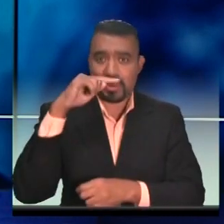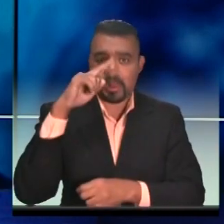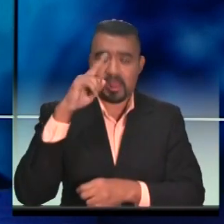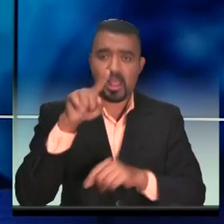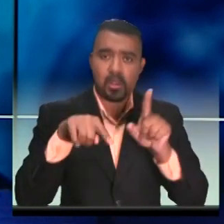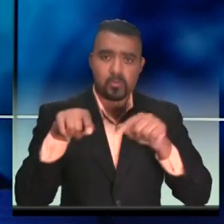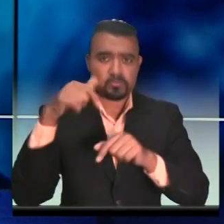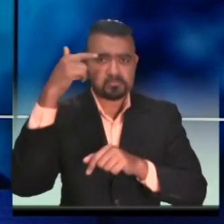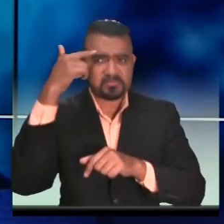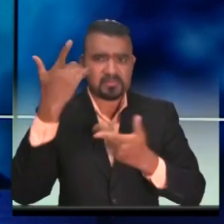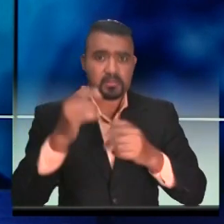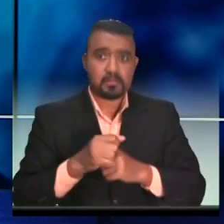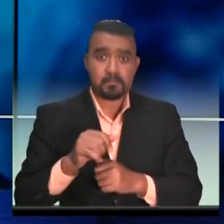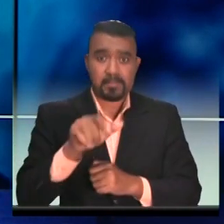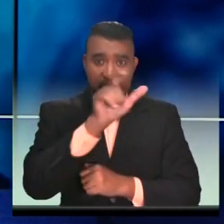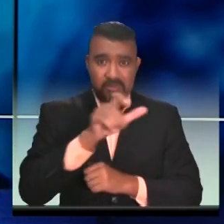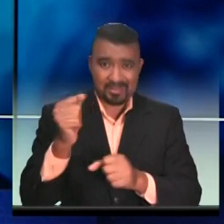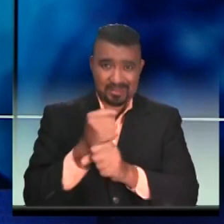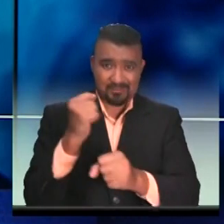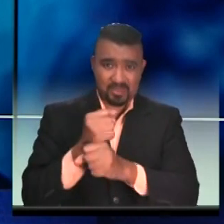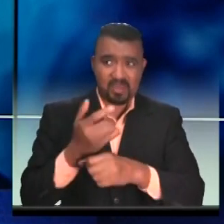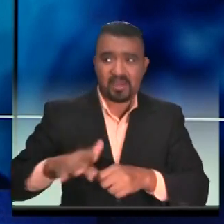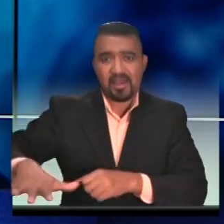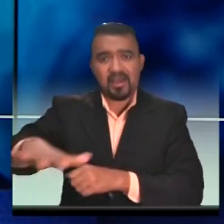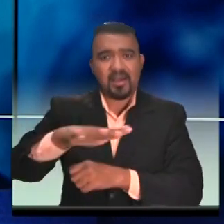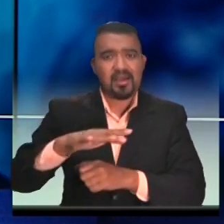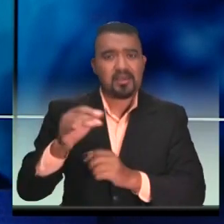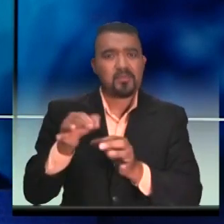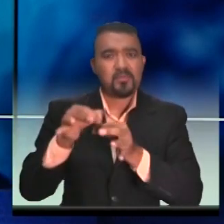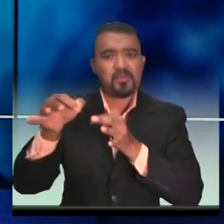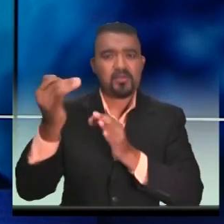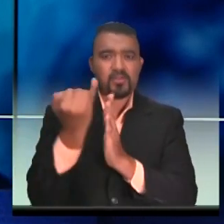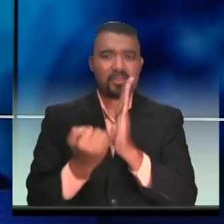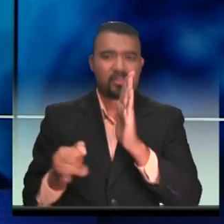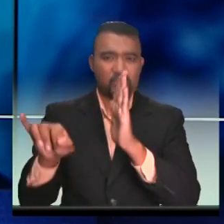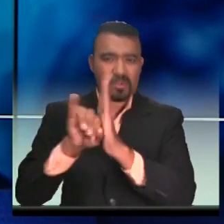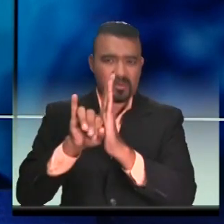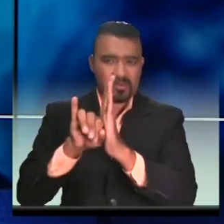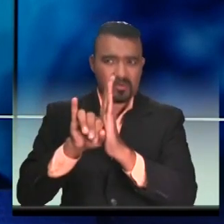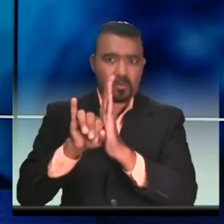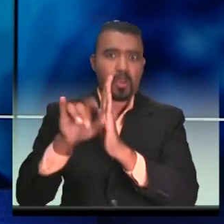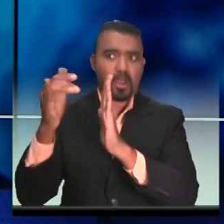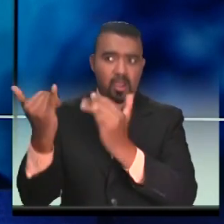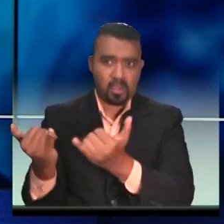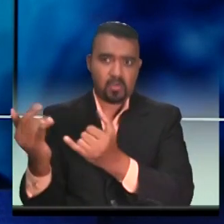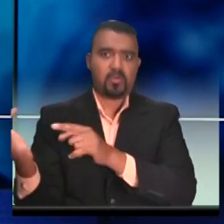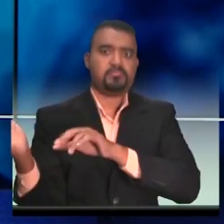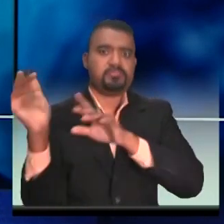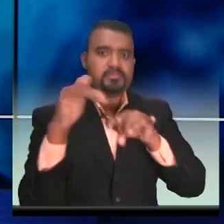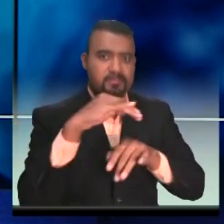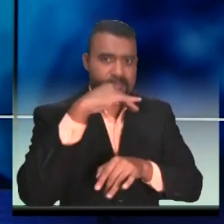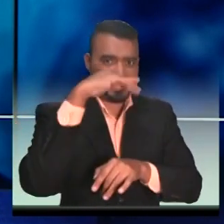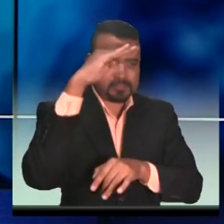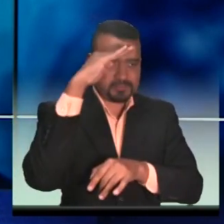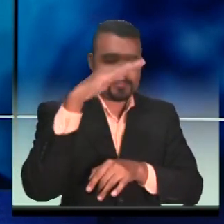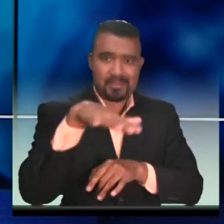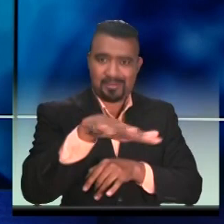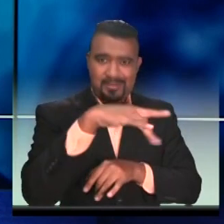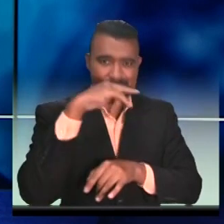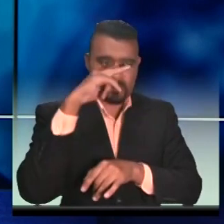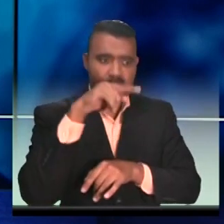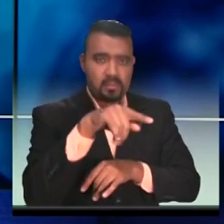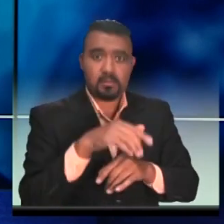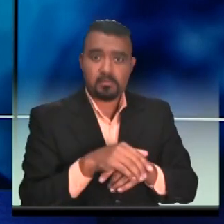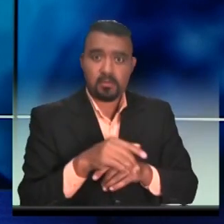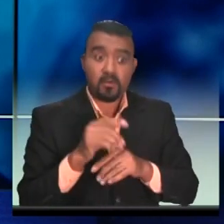algunos de los trabajadores de hidroituango infectados por kobe 19 y que han sido trasladados hasta la ciudad no están siguiendo todos los protocolos de